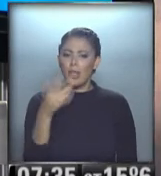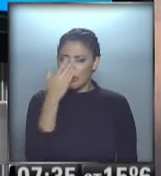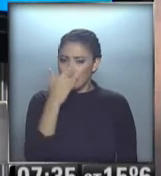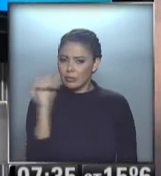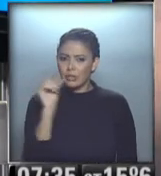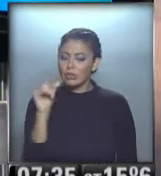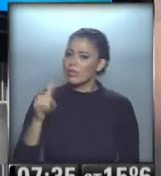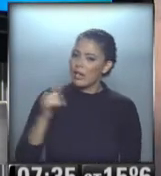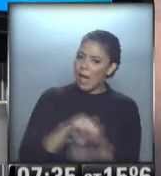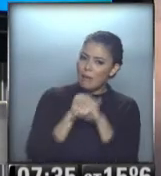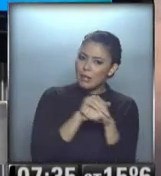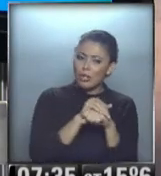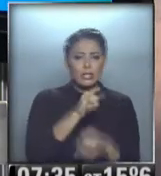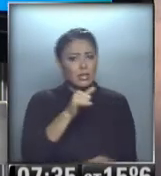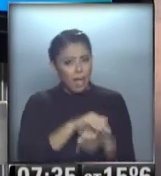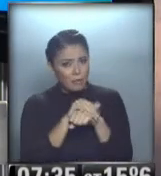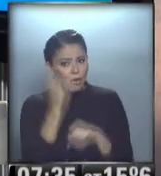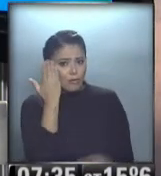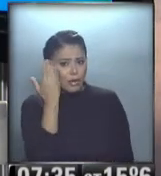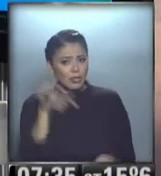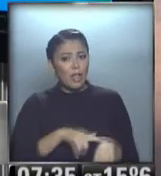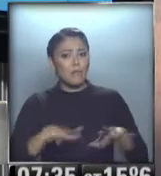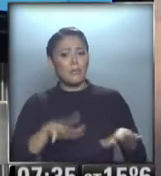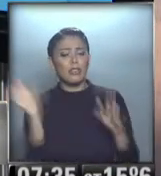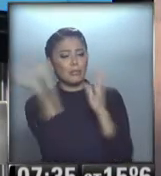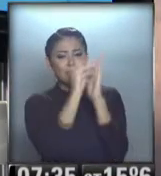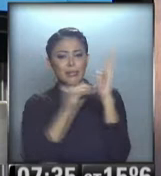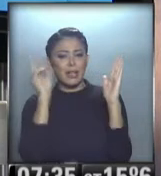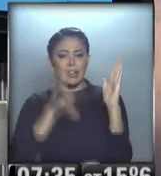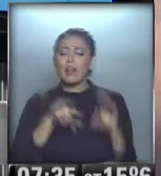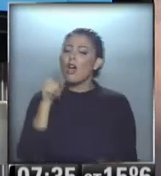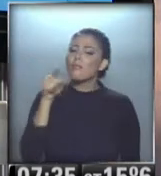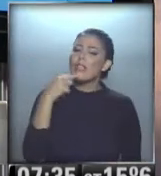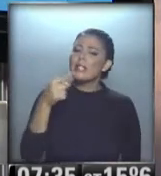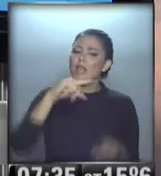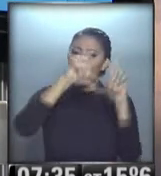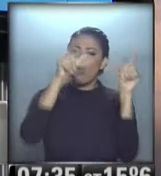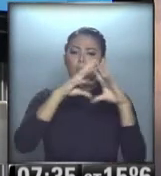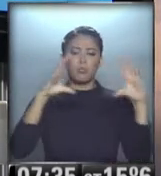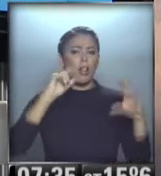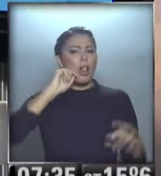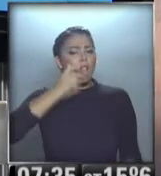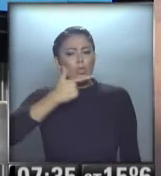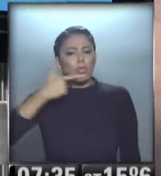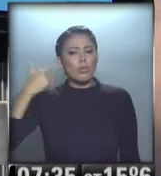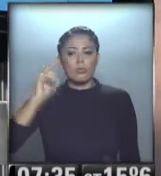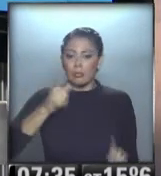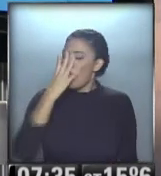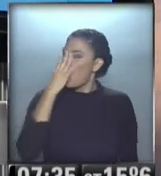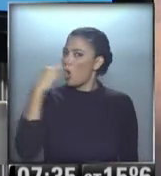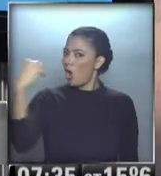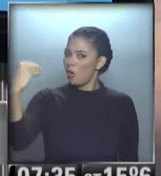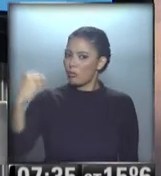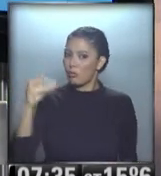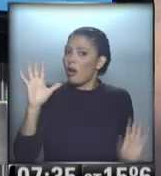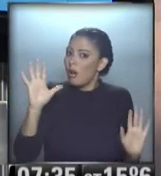enseguida... Sí, a nuestros amigos. A nuestros amigos de Facebook, sí, es momento de los mensajes de Facebook. Vos decís luna llena, qué romántico, pero salen los lobos aparte.